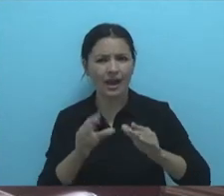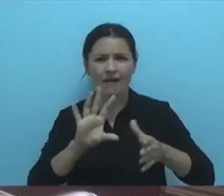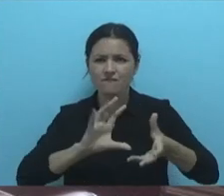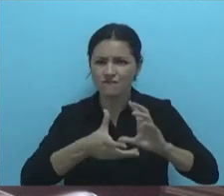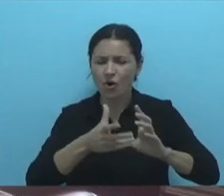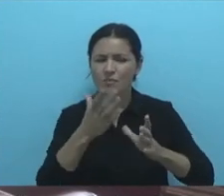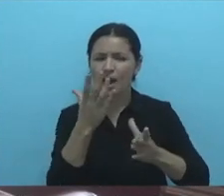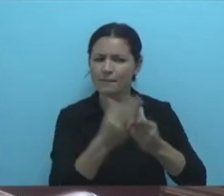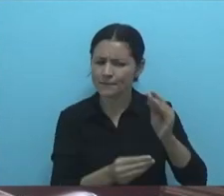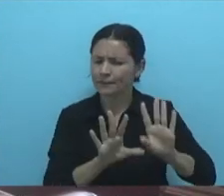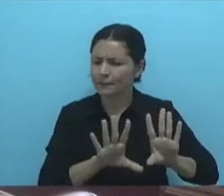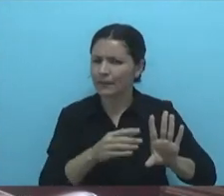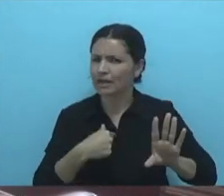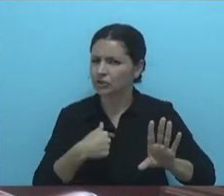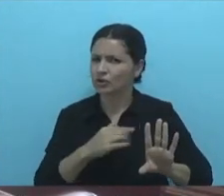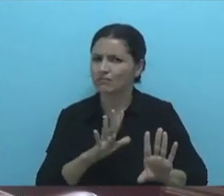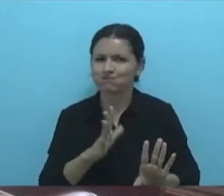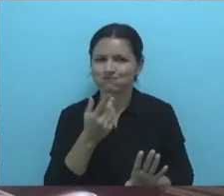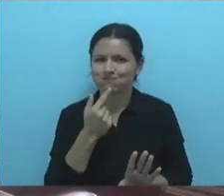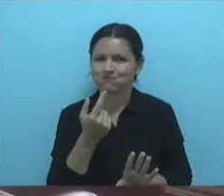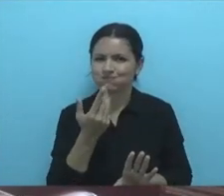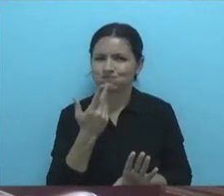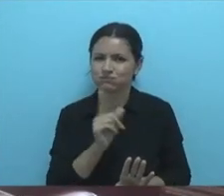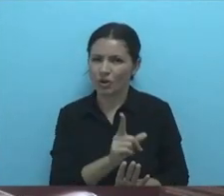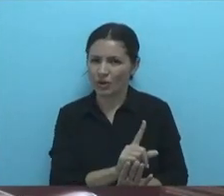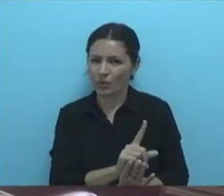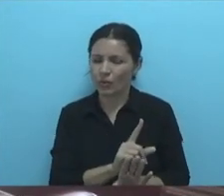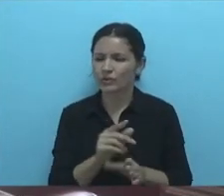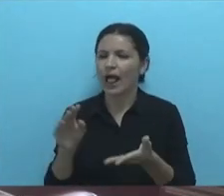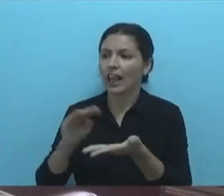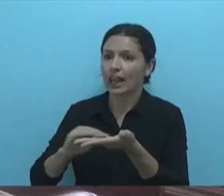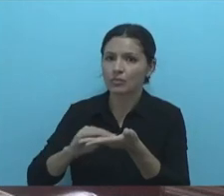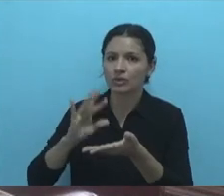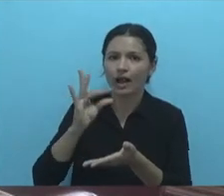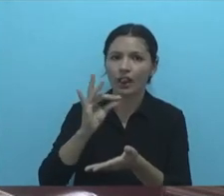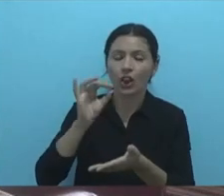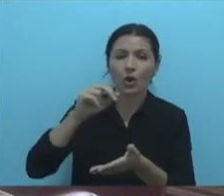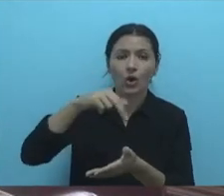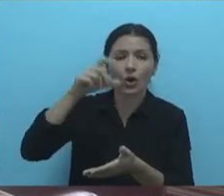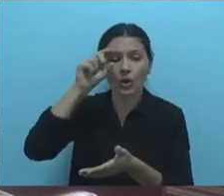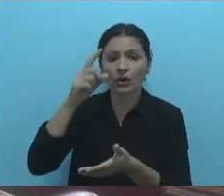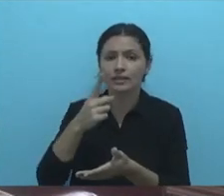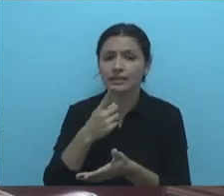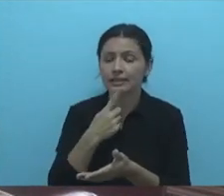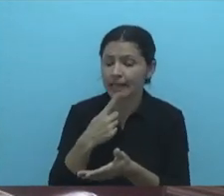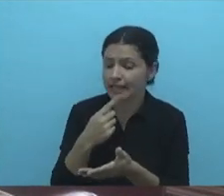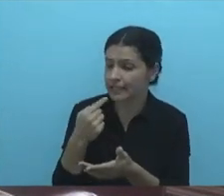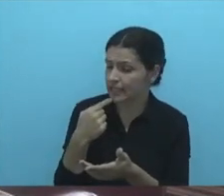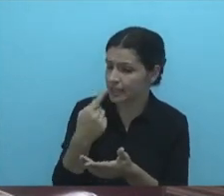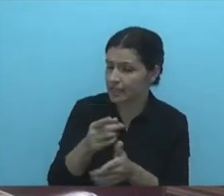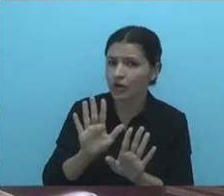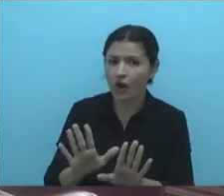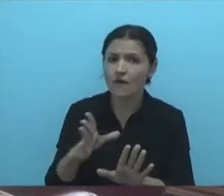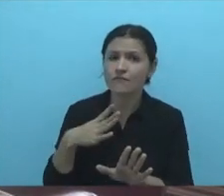cuestión tanto es así que su compañera habló con querés que hablemos del tema y el diputado batía que no está dijo